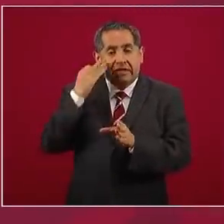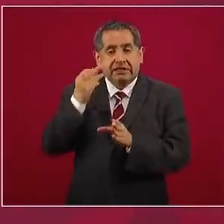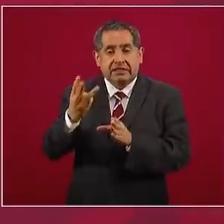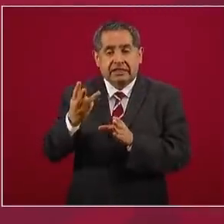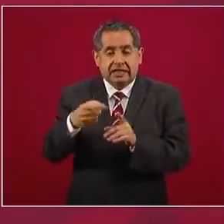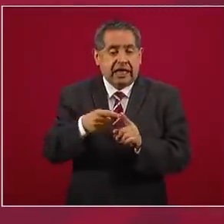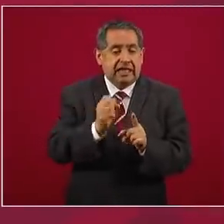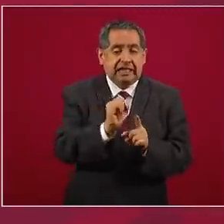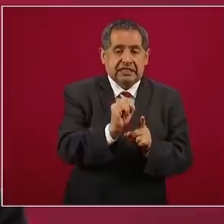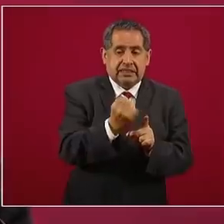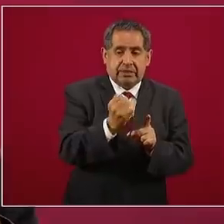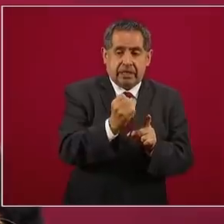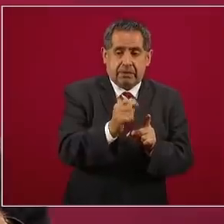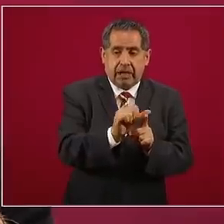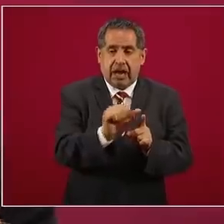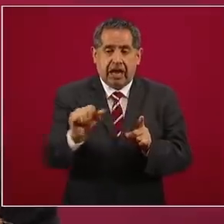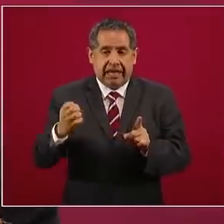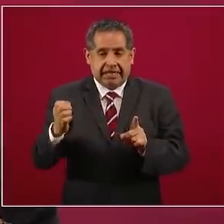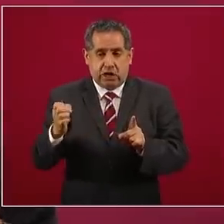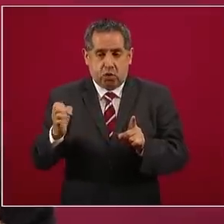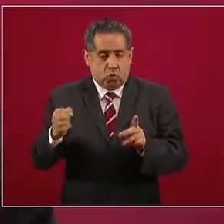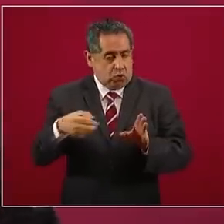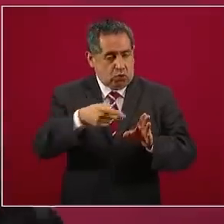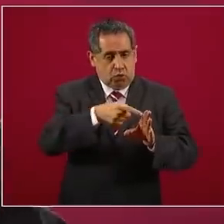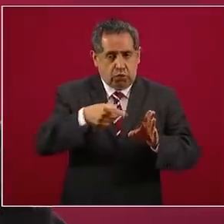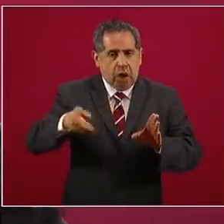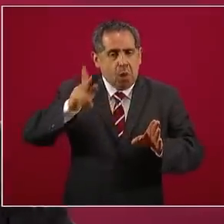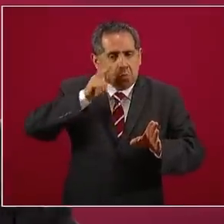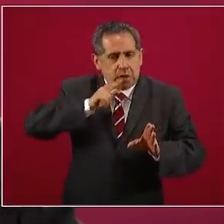entre septiembre y enero.